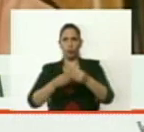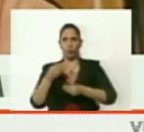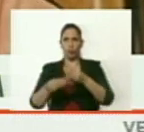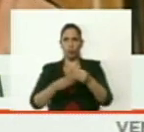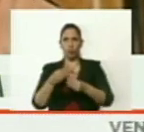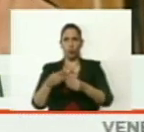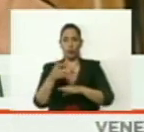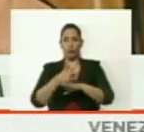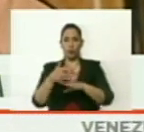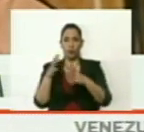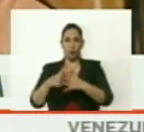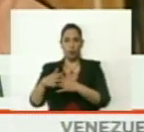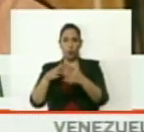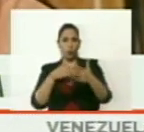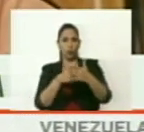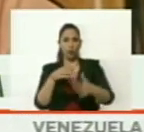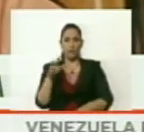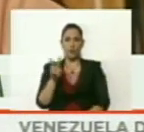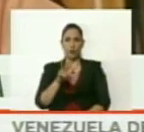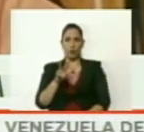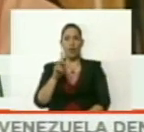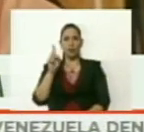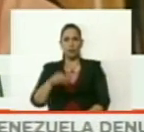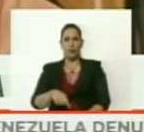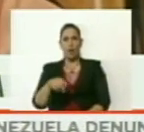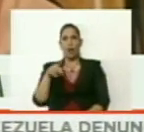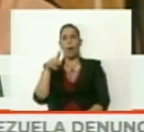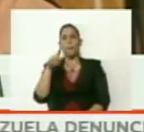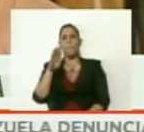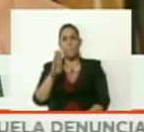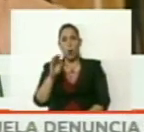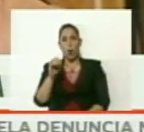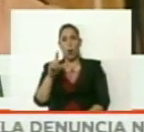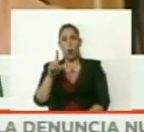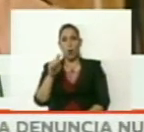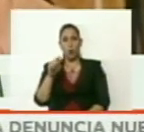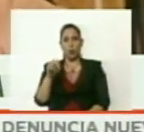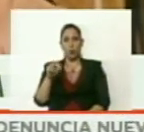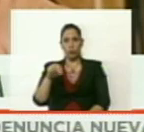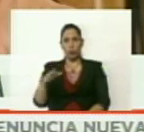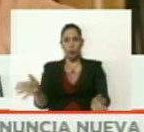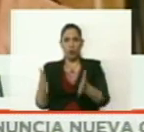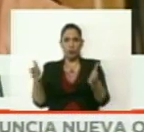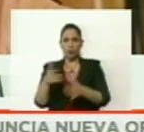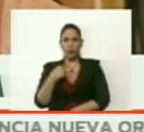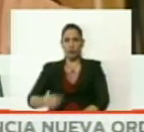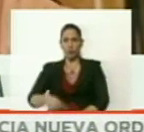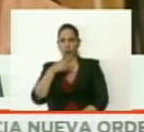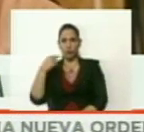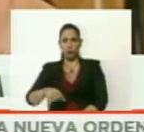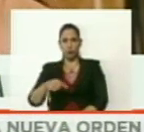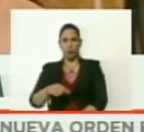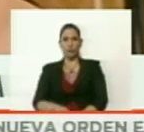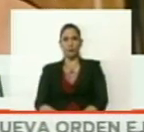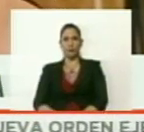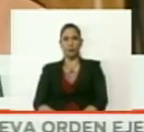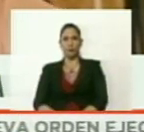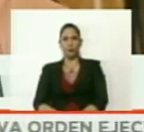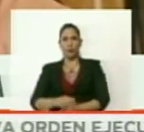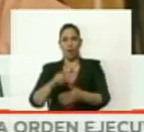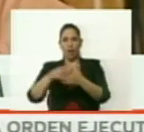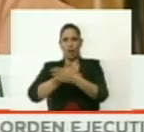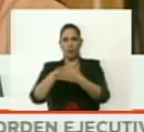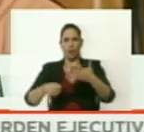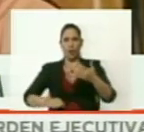Venezuela. Por otra parte, John Bolton ha mencionado que ha exhortado a China y a Rusia pues que eliminen el